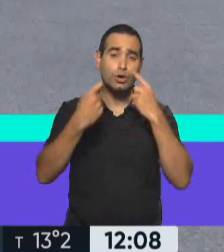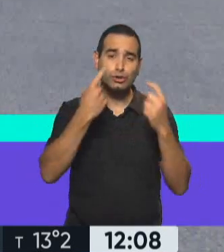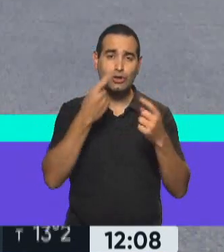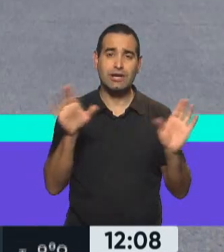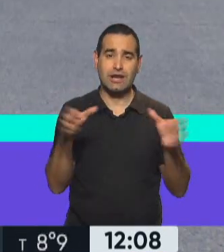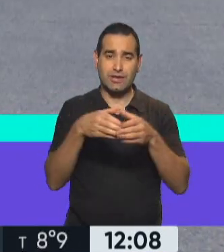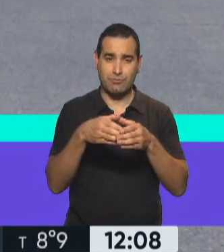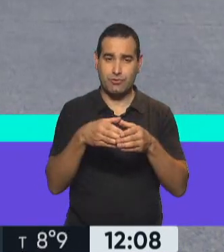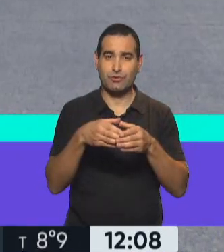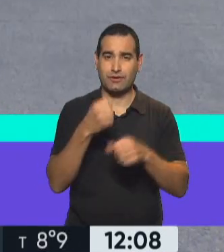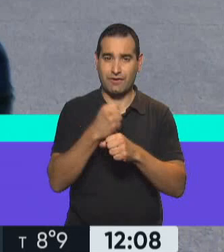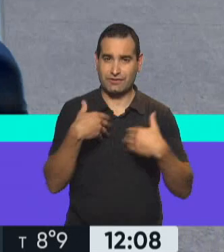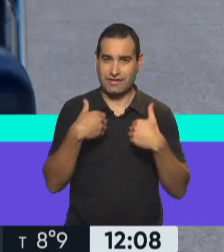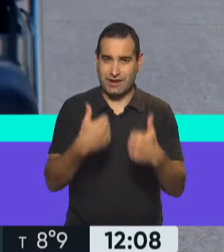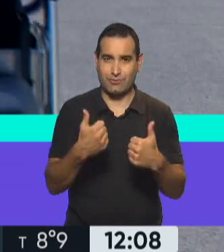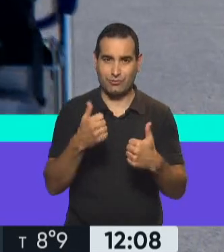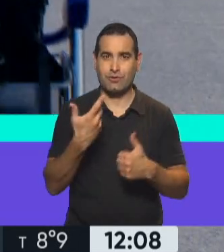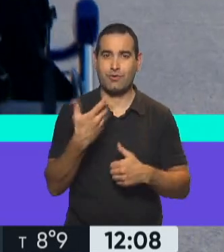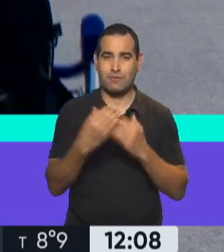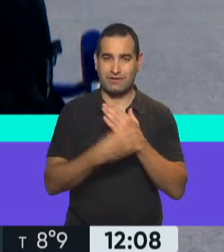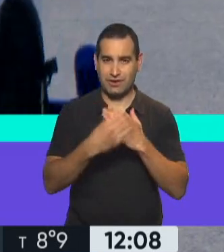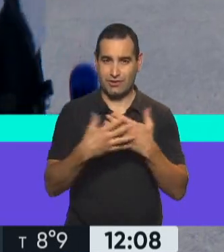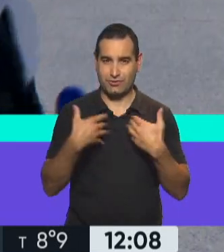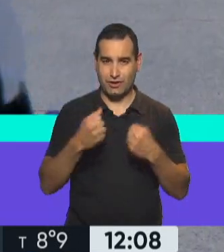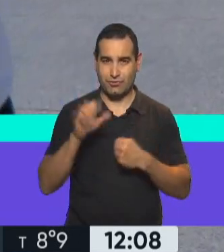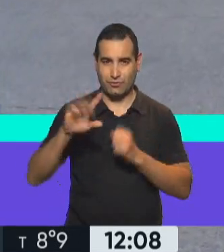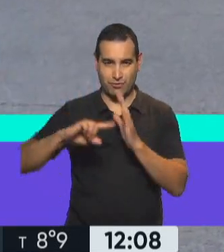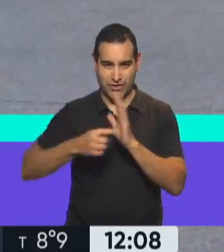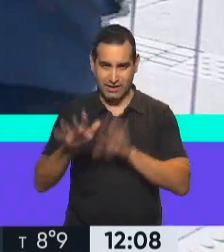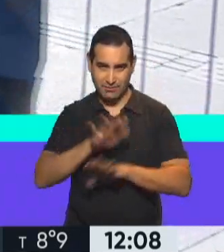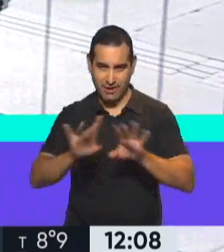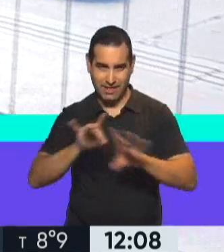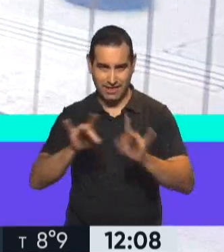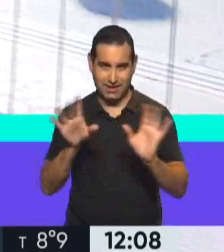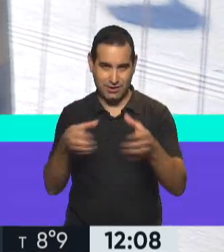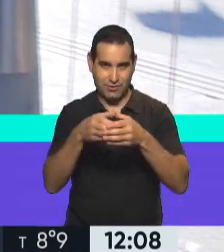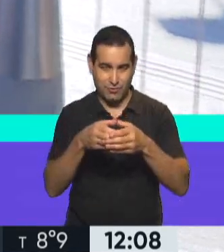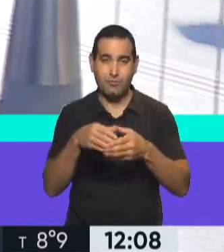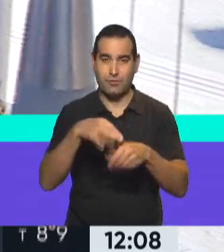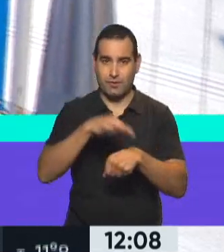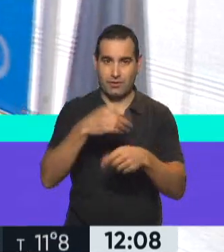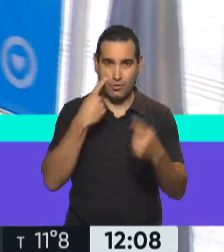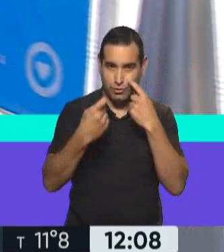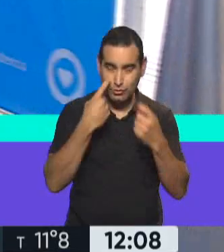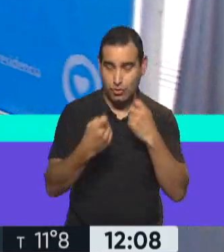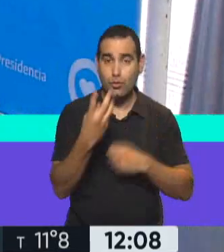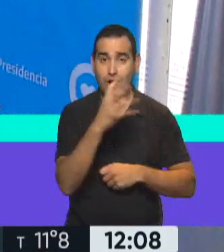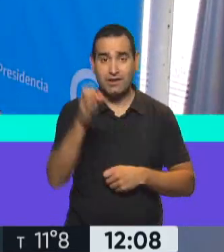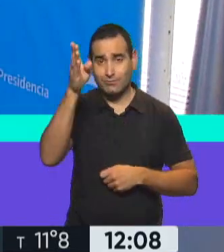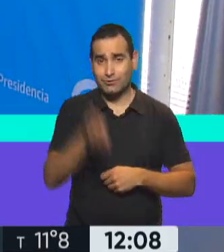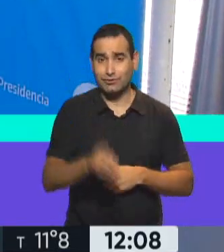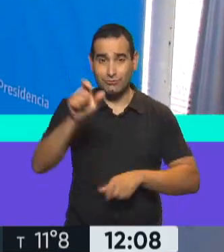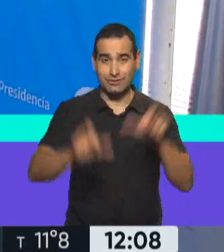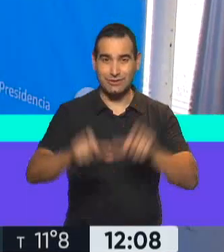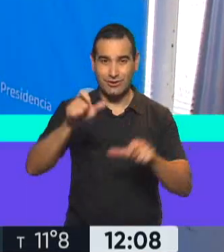salud armados por la cartera sanitaria bonaerense. La medida fue dispuesta luego de constatar que el 40% de los viajeros